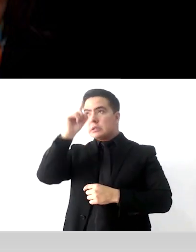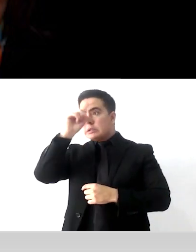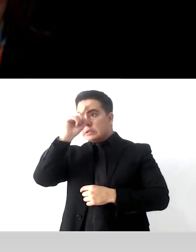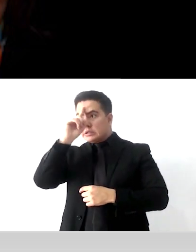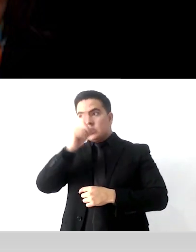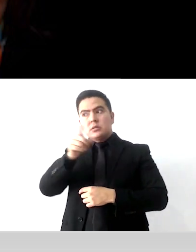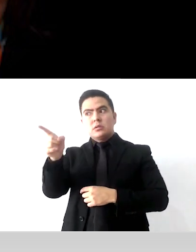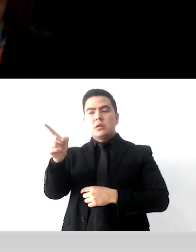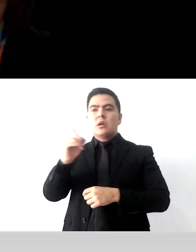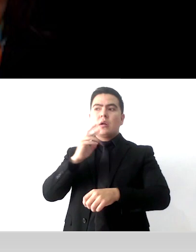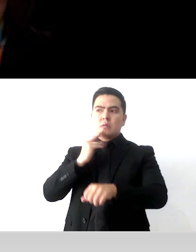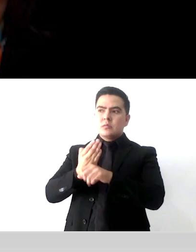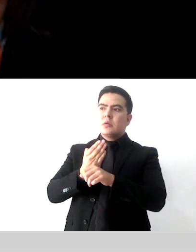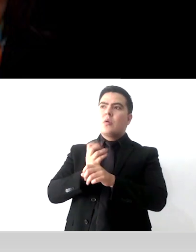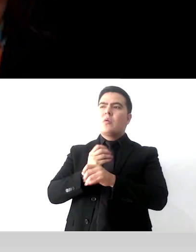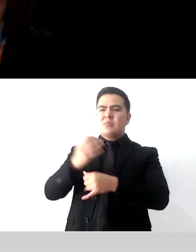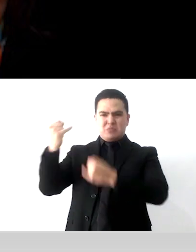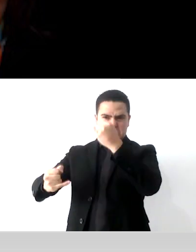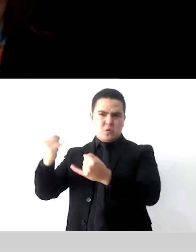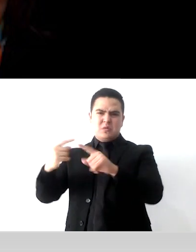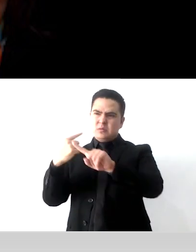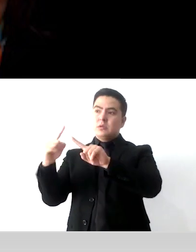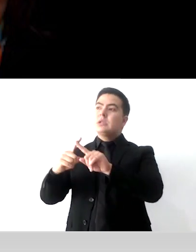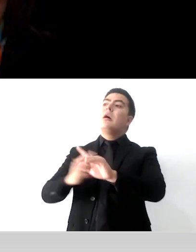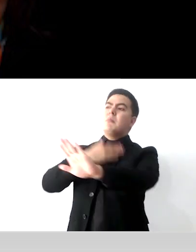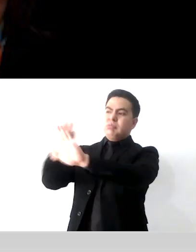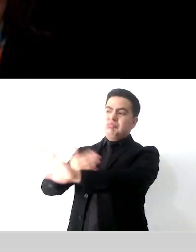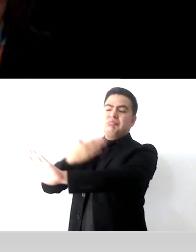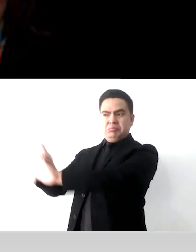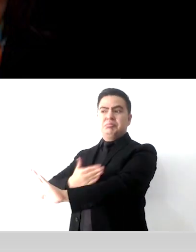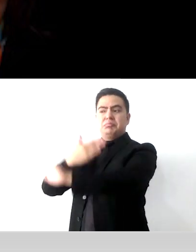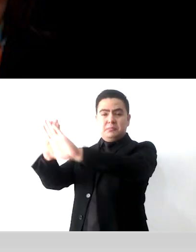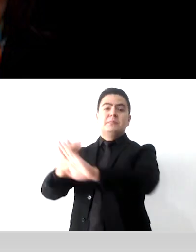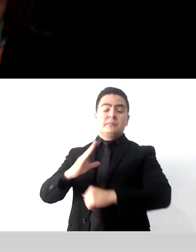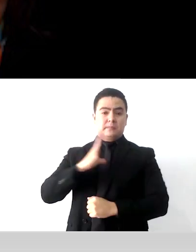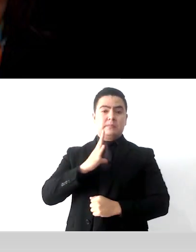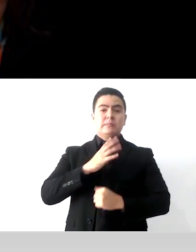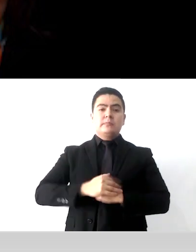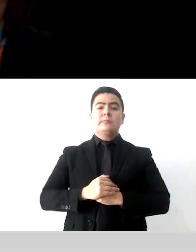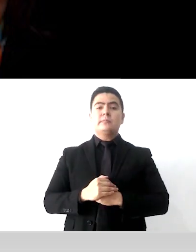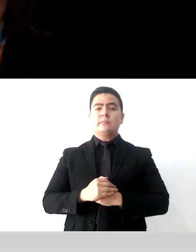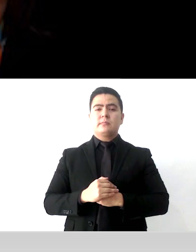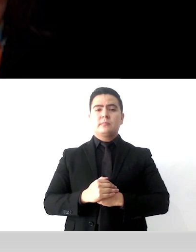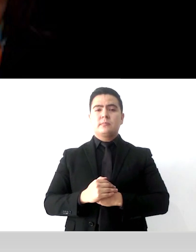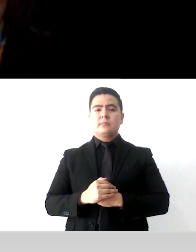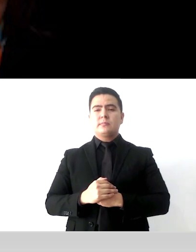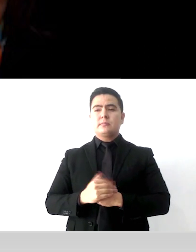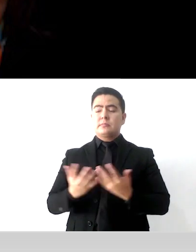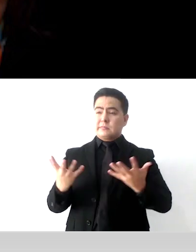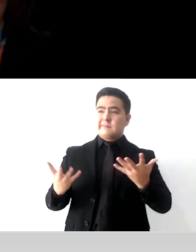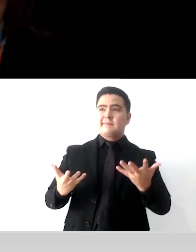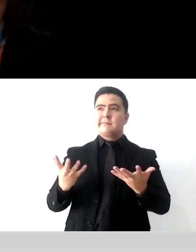a juzgadoras, en otro ámbito de la justicia, no solo el electoral. Y entonces, pues